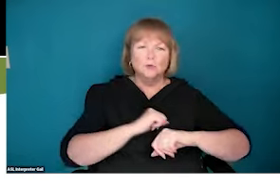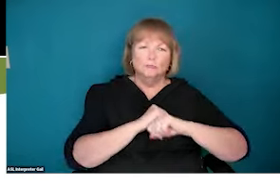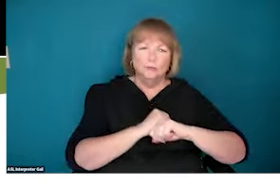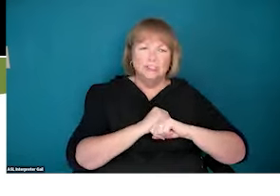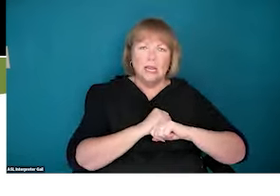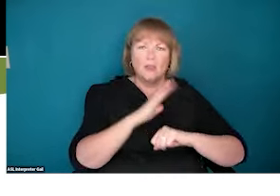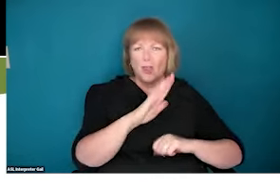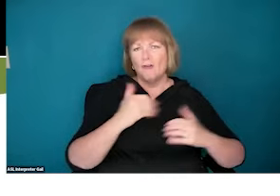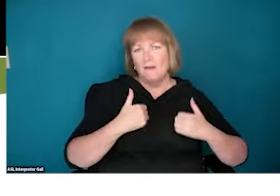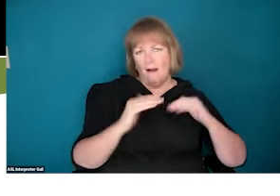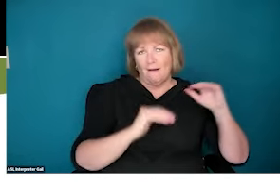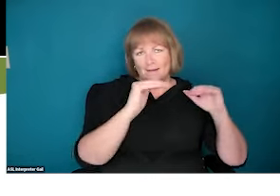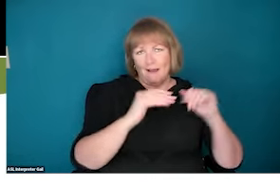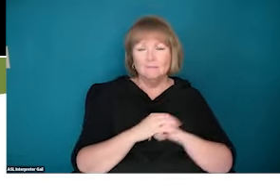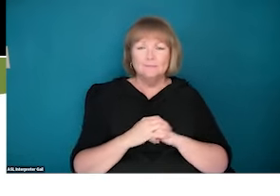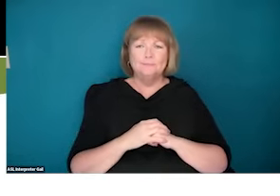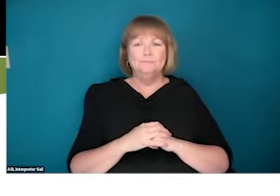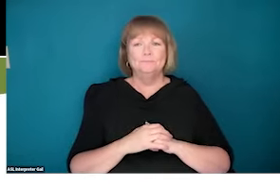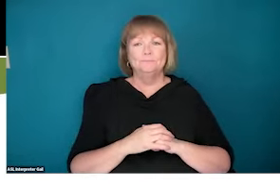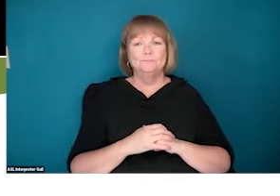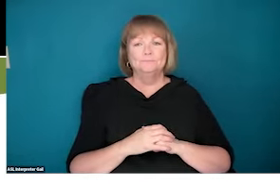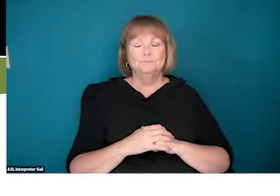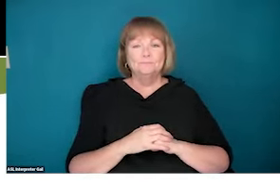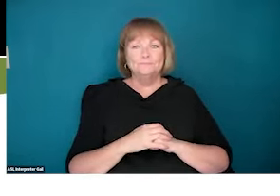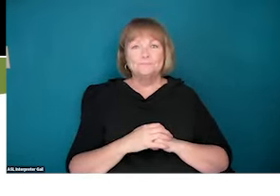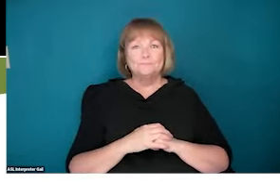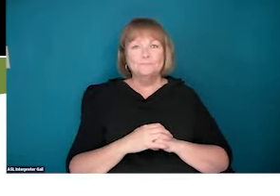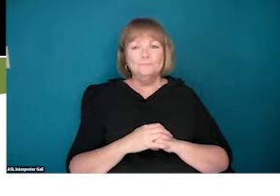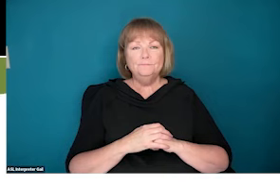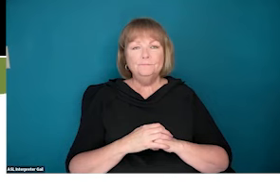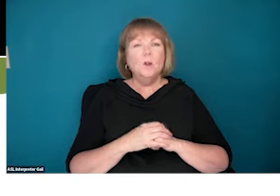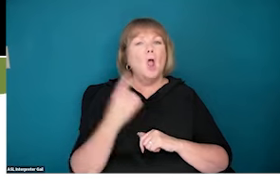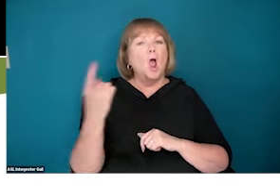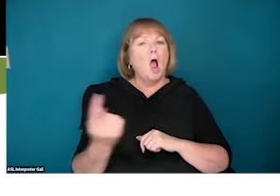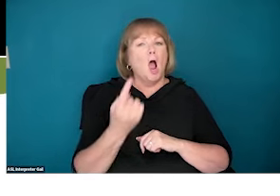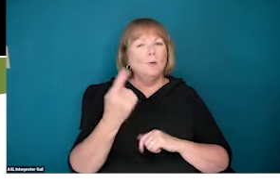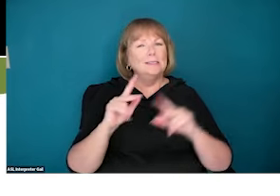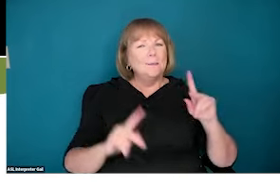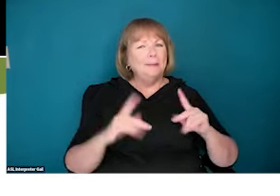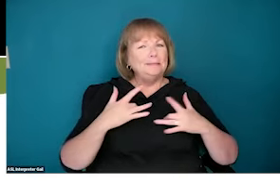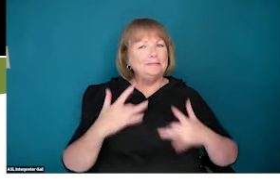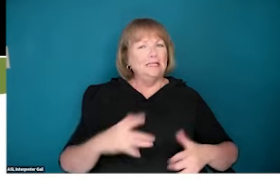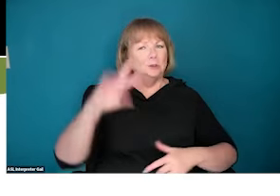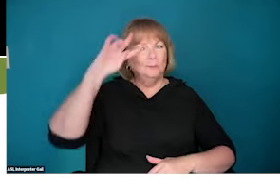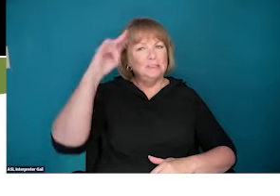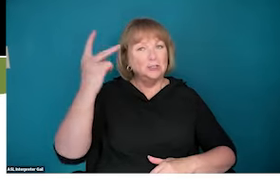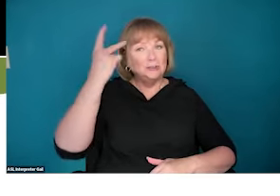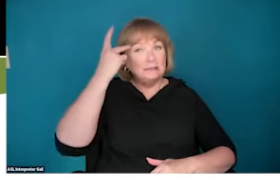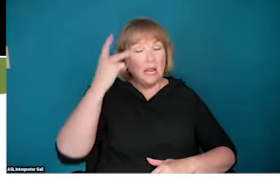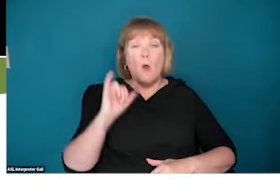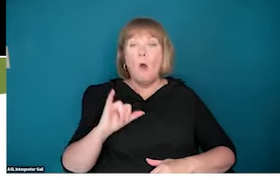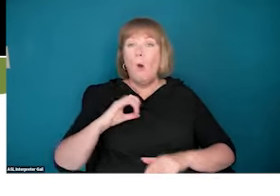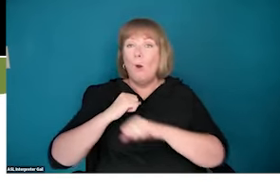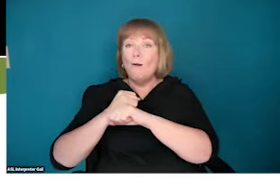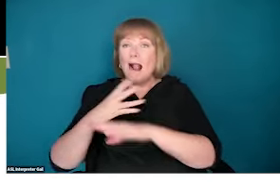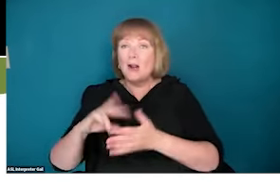que los padres quieren proteger a sus jóvenes. Entonces, frecuentemente hay este malentendido